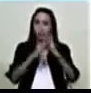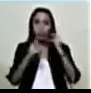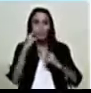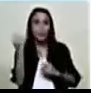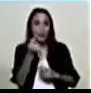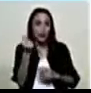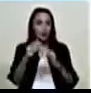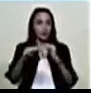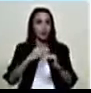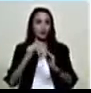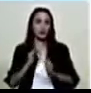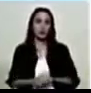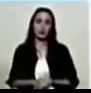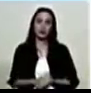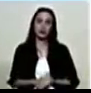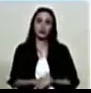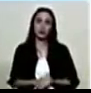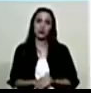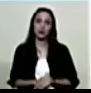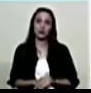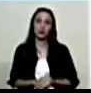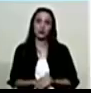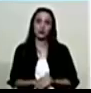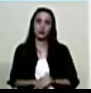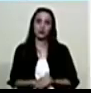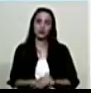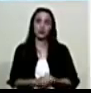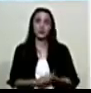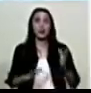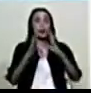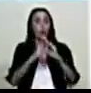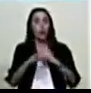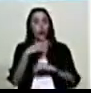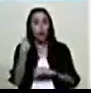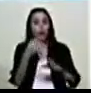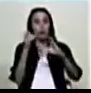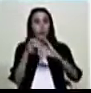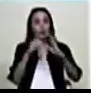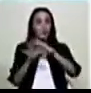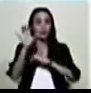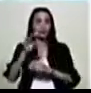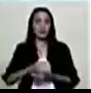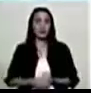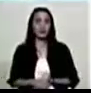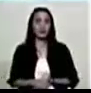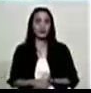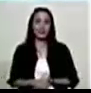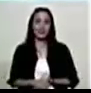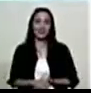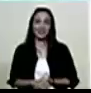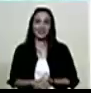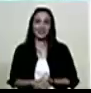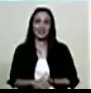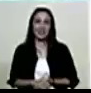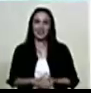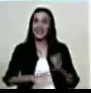mundo pendiente del mensajito, solo para jóvenes, los chamos del carnet de la patria y las chamas del carnet de la patria,